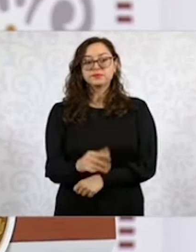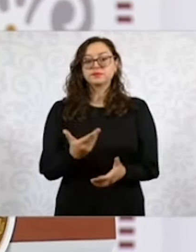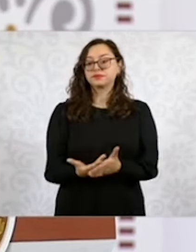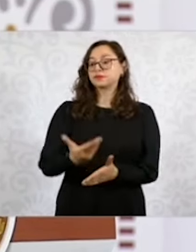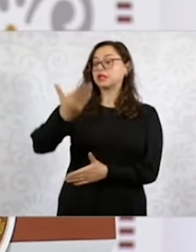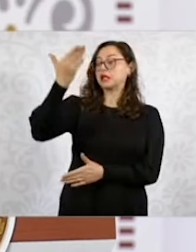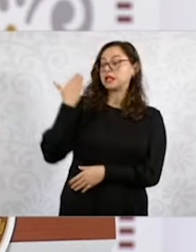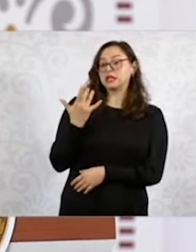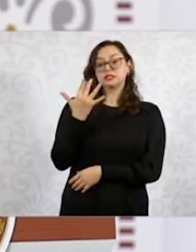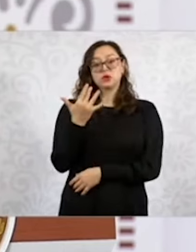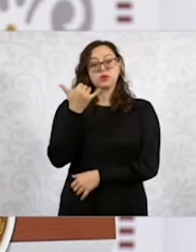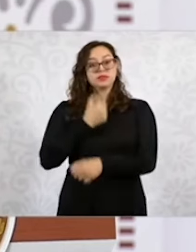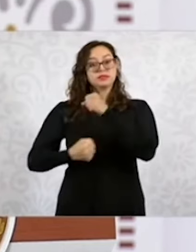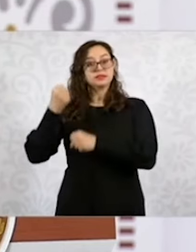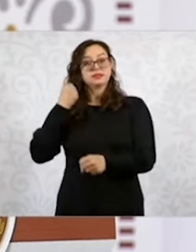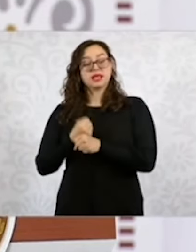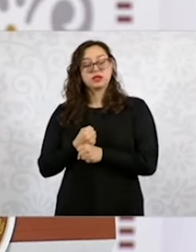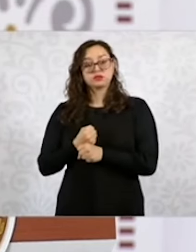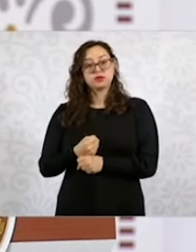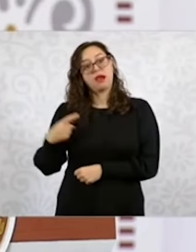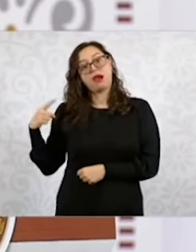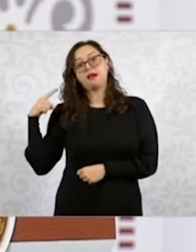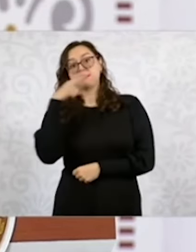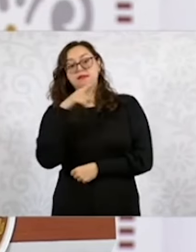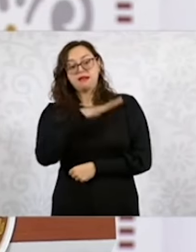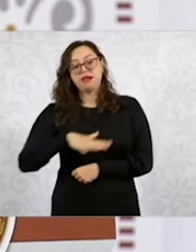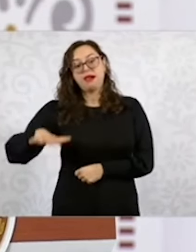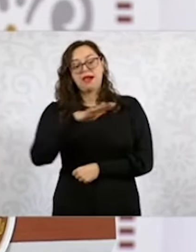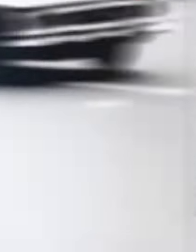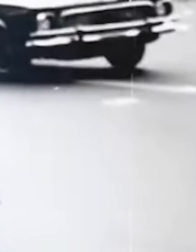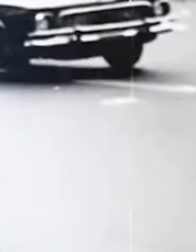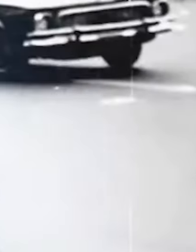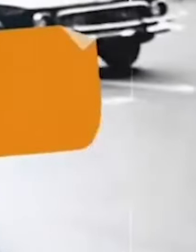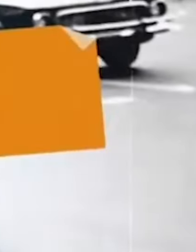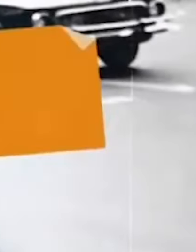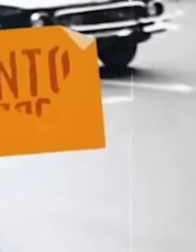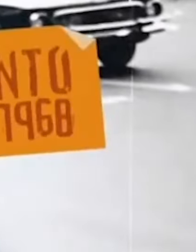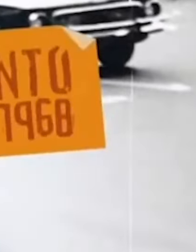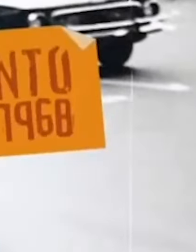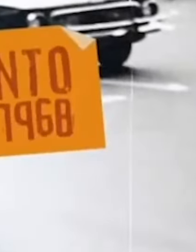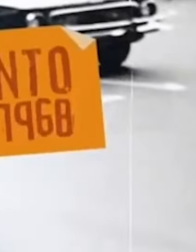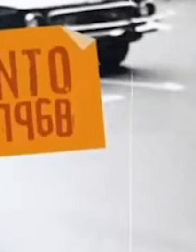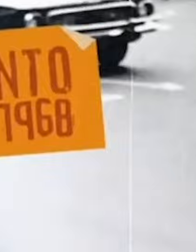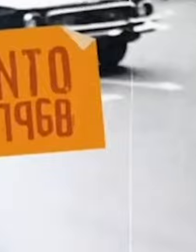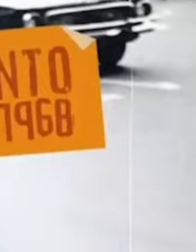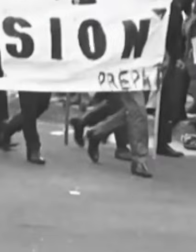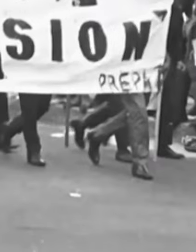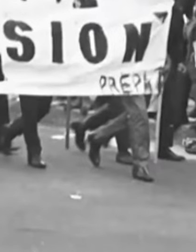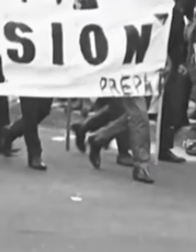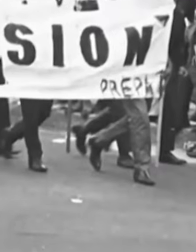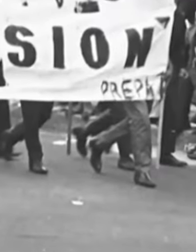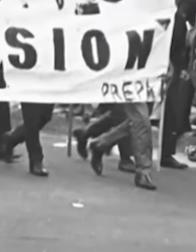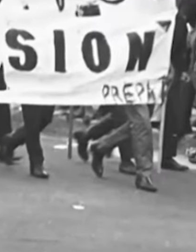y se dio a conocer un acuerdo que busca reconocer lo ocurrido como crímenes de lesa humanidad. En nombre y representación del Estado mexicano, se reconoce